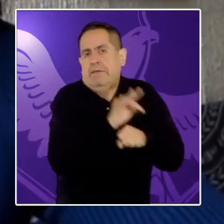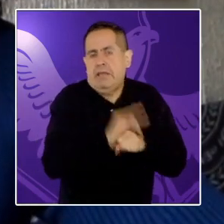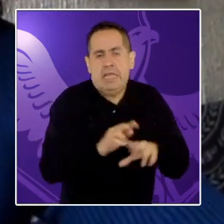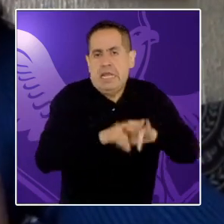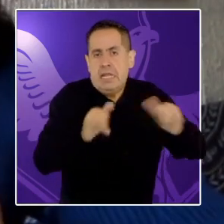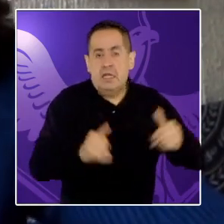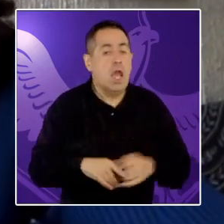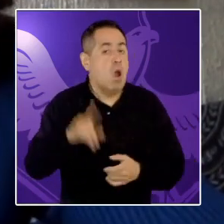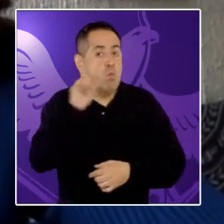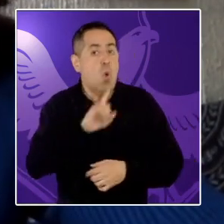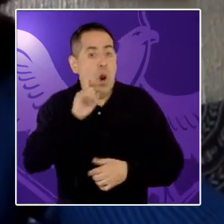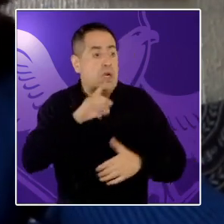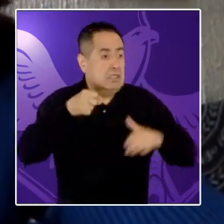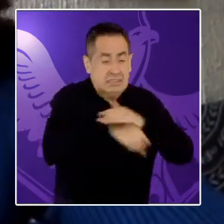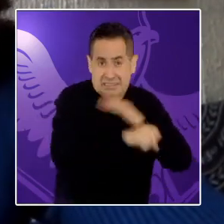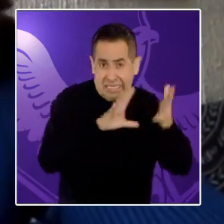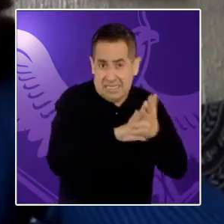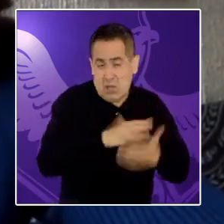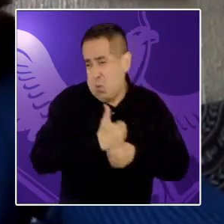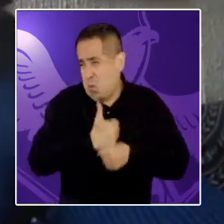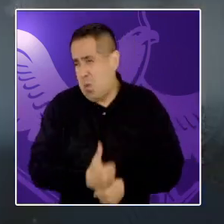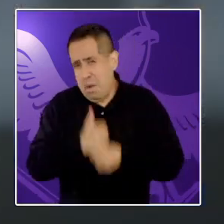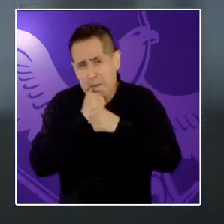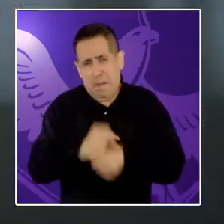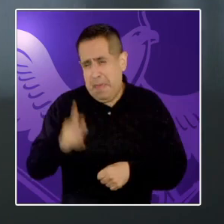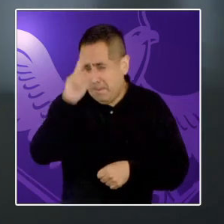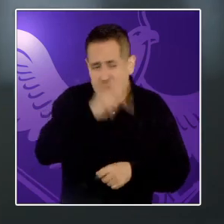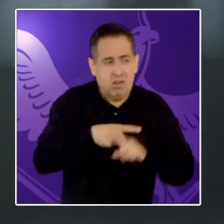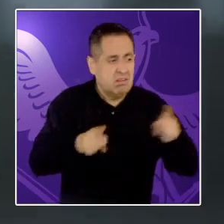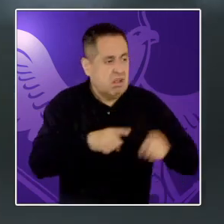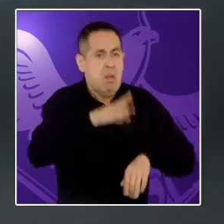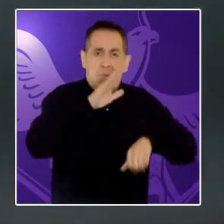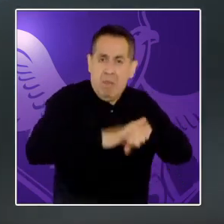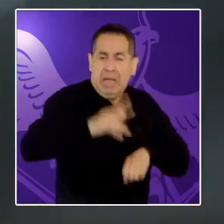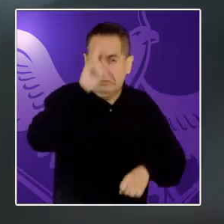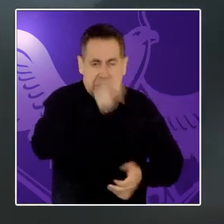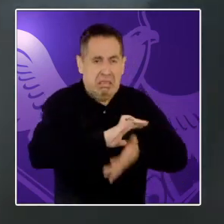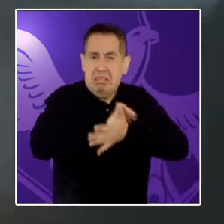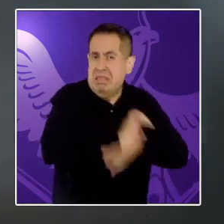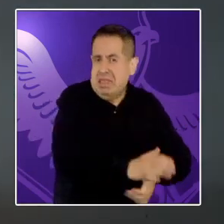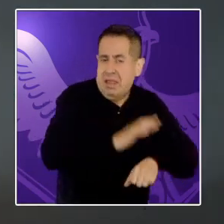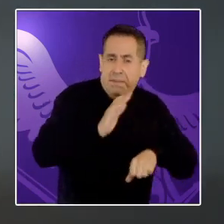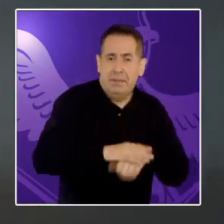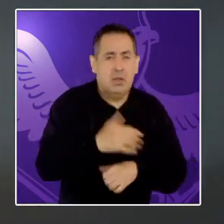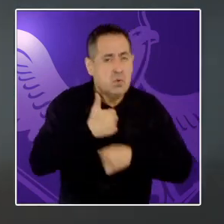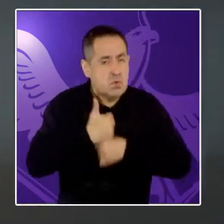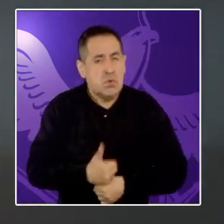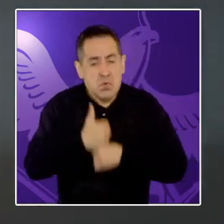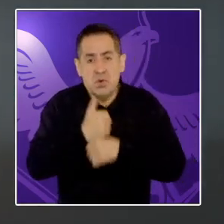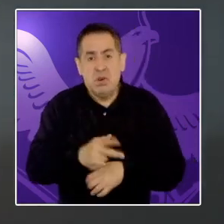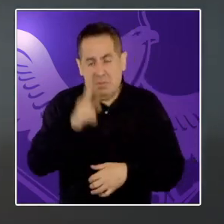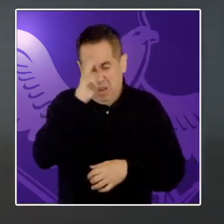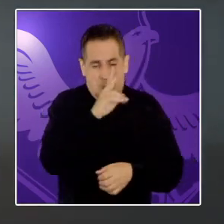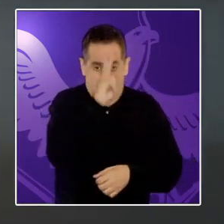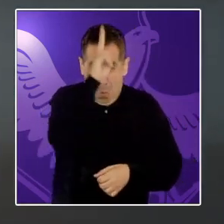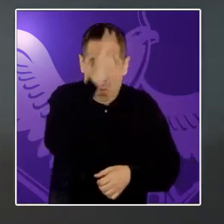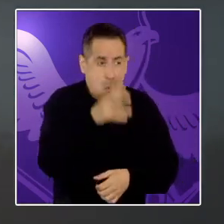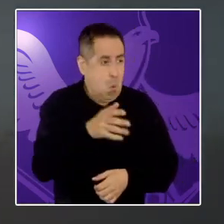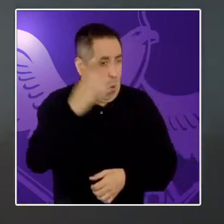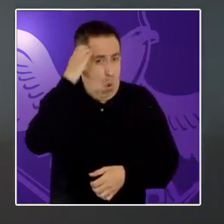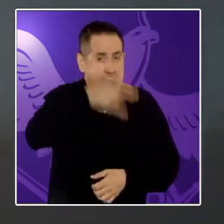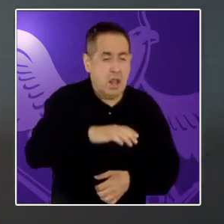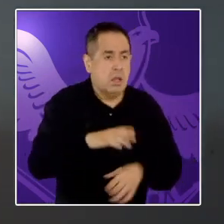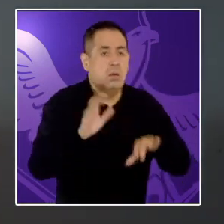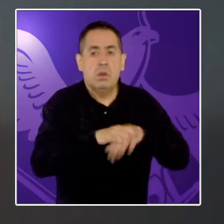de vulnerabilidad. Las mujeres en particular sufren en la cárcel de manera diferenciada y en muchas ocasiones con mayor intensidad o